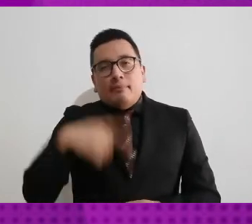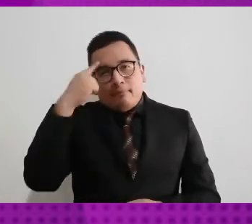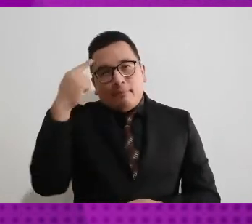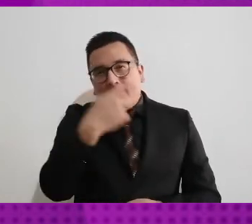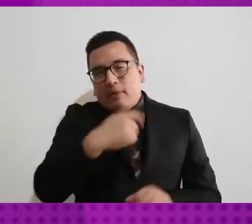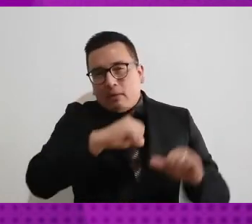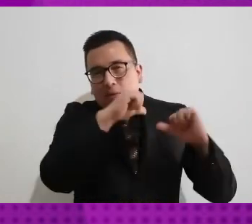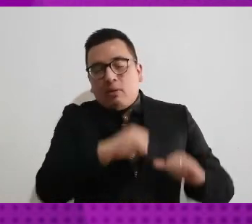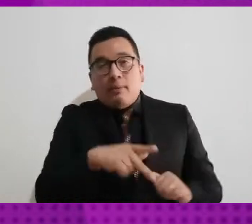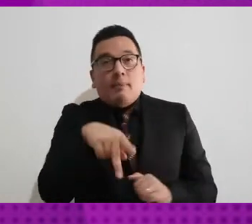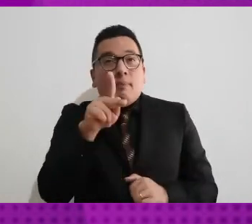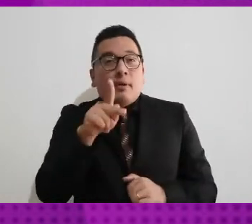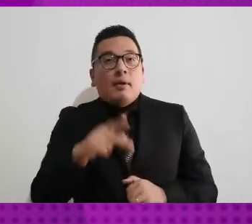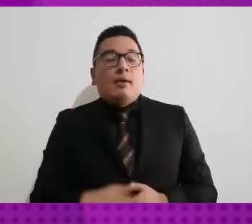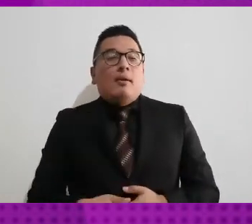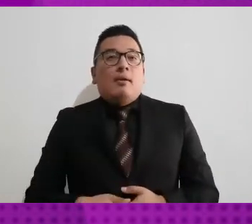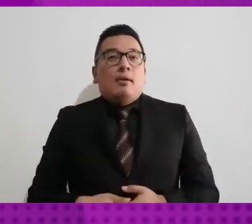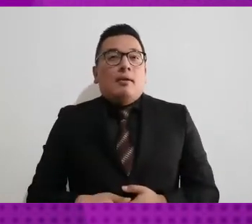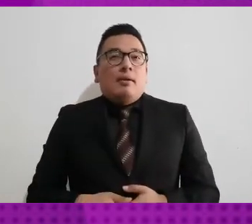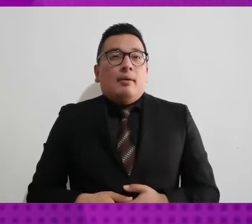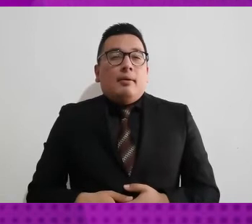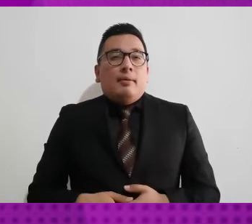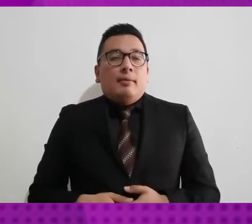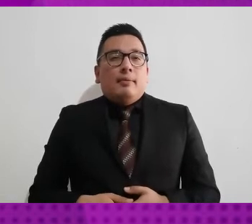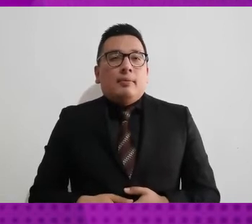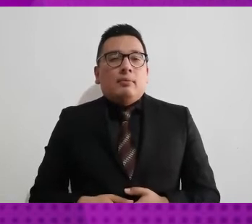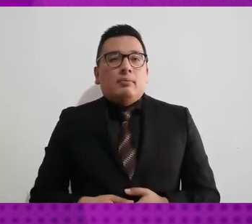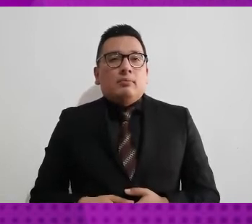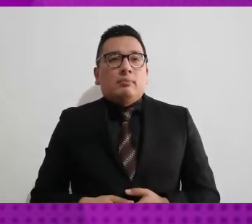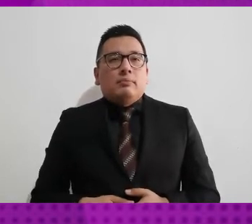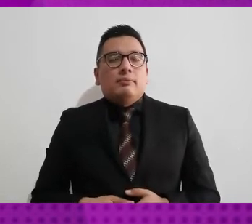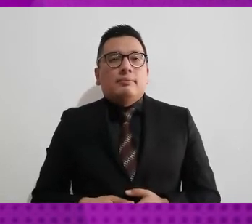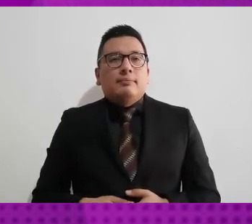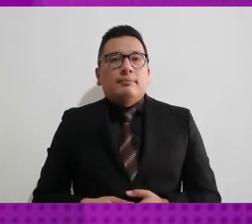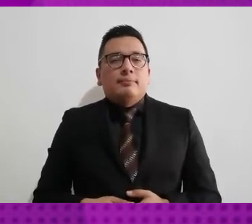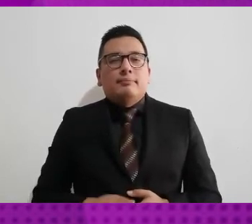mantenían atribuciones, pero también ya